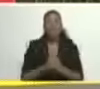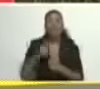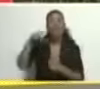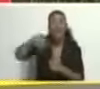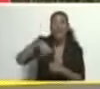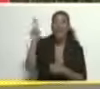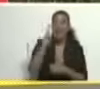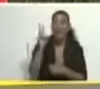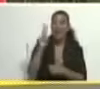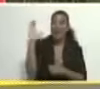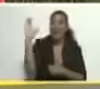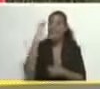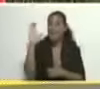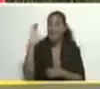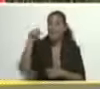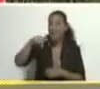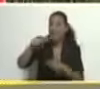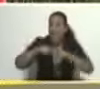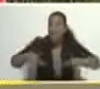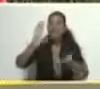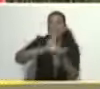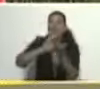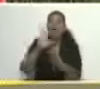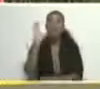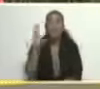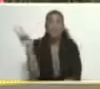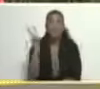Hoy estamos en Caracas, Venezuela.